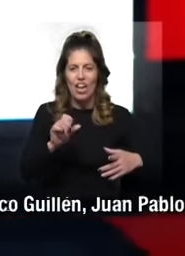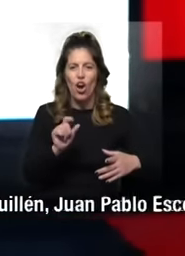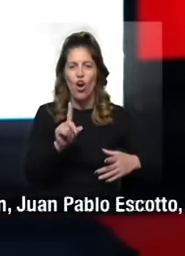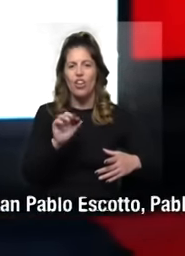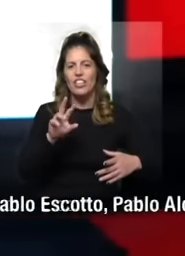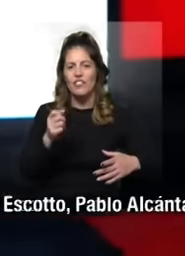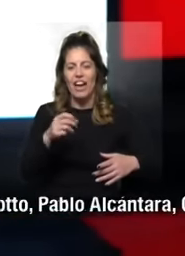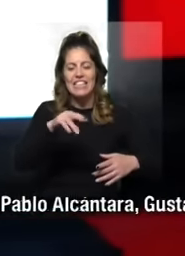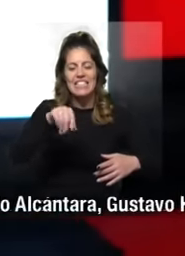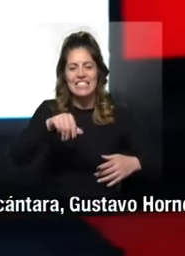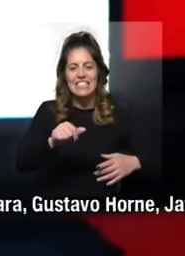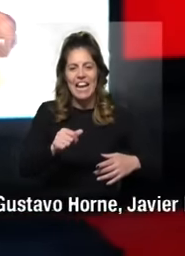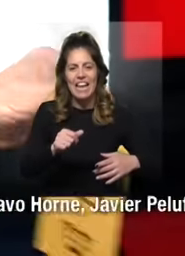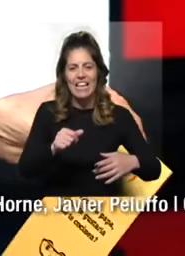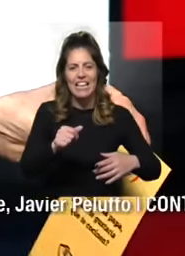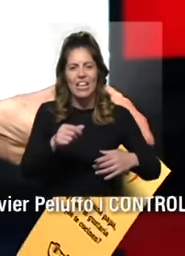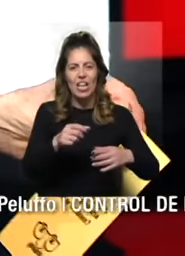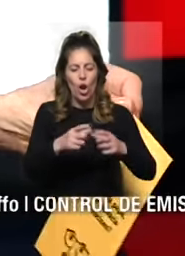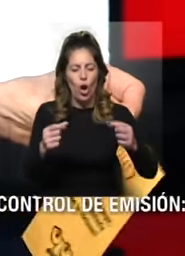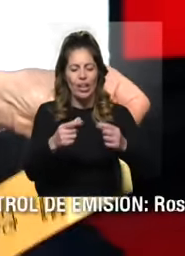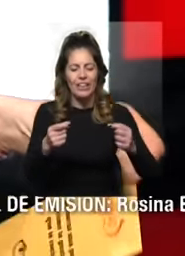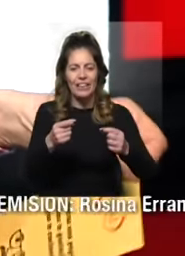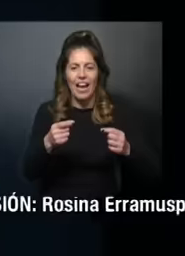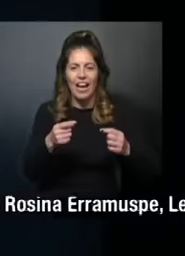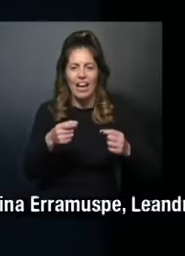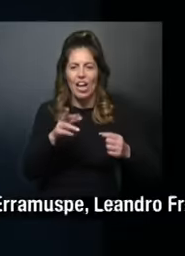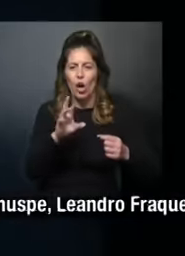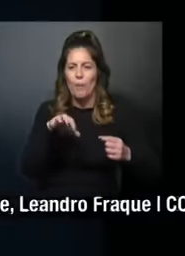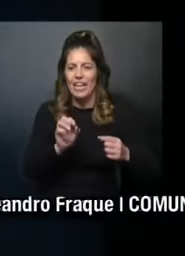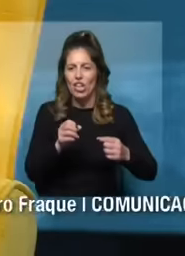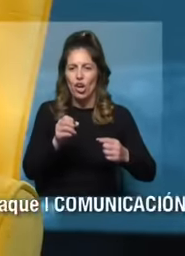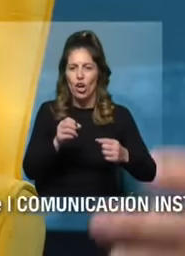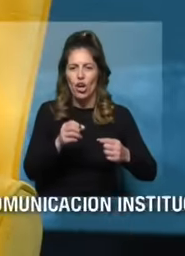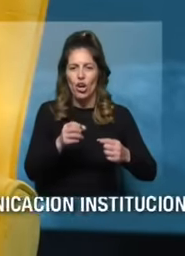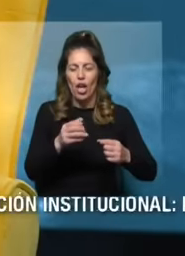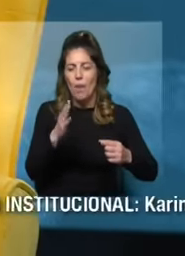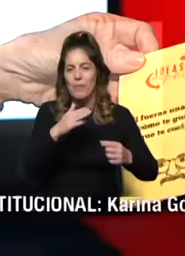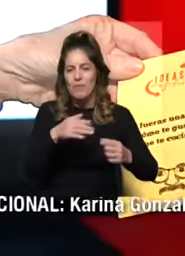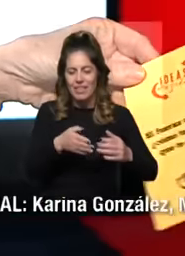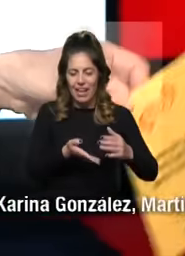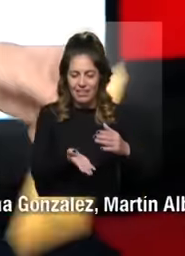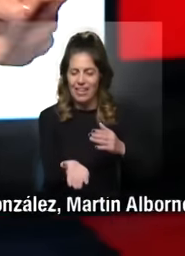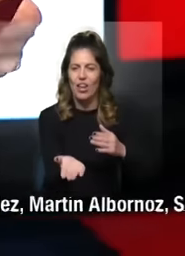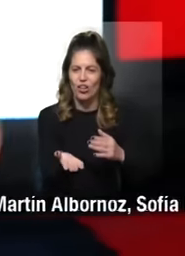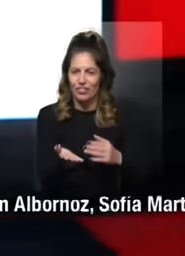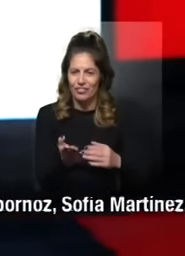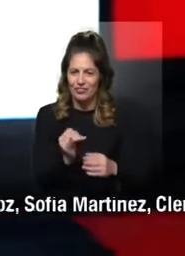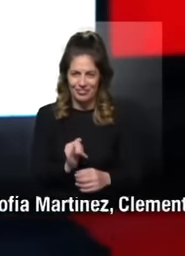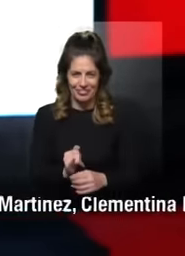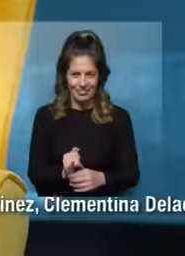gruesa, unas hojitas de romero. Y al horno. Y un poco de pimienta, está ¿no? Riquísimo. Sí, como no. Y un poco de pimienta. Sí, sí, sí. ¿Viste? Ya contestó. Bueno, y